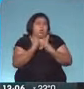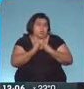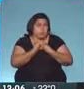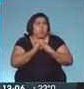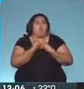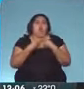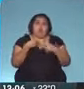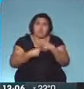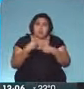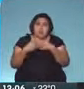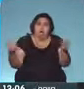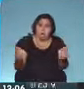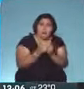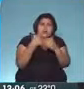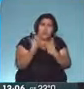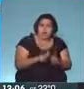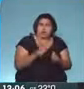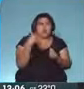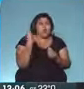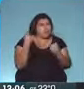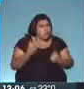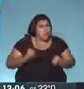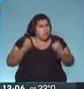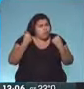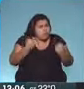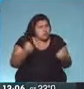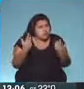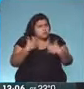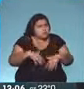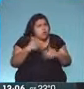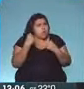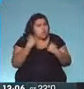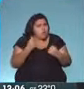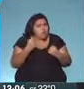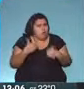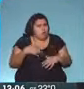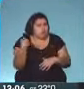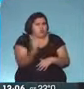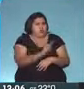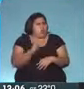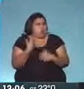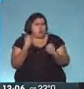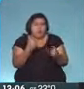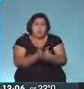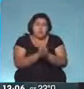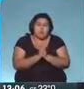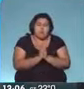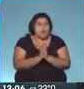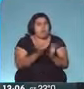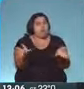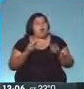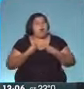nos sigan ayudando. Es un esfuerzo muy grande que estamos haciendo todos. Por favor,